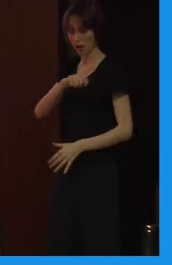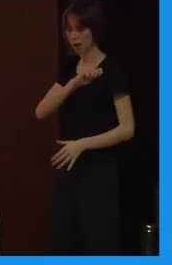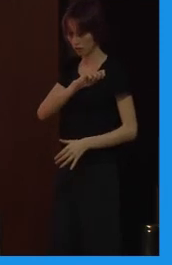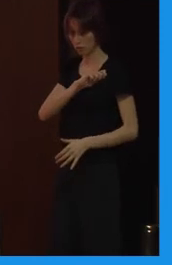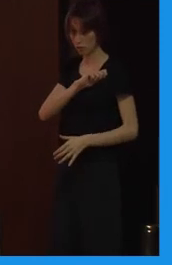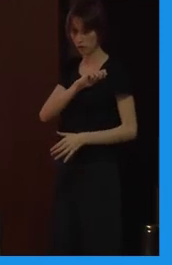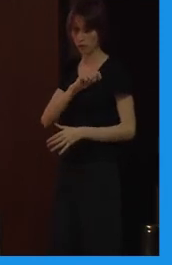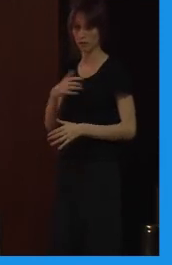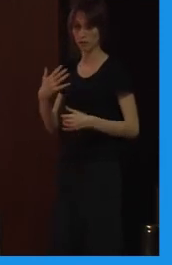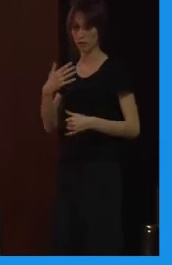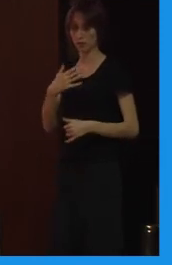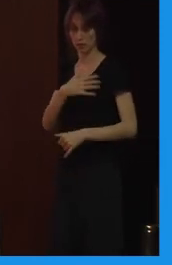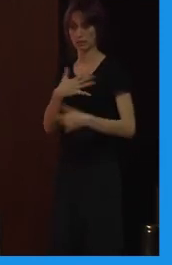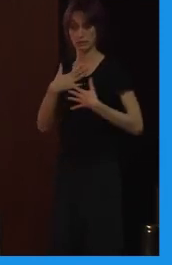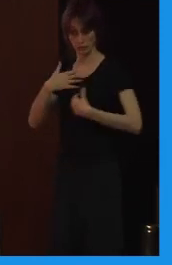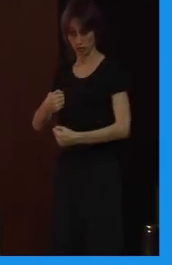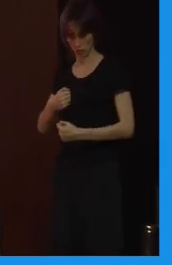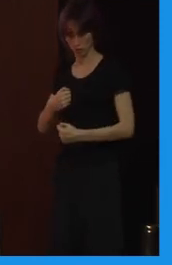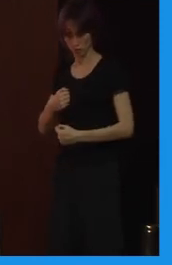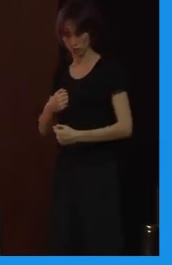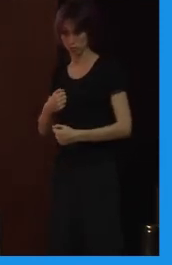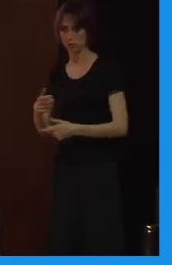de 2 hormonas, se está sustituyendo hace muy poquito tiempo.